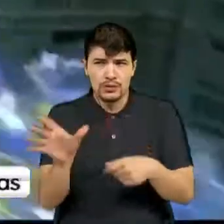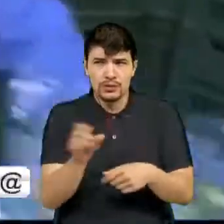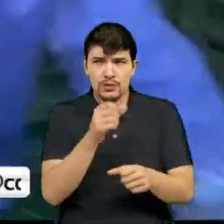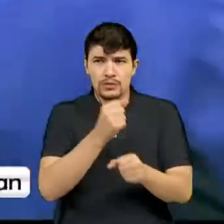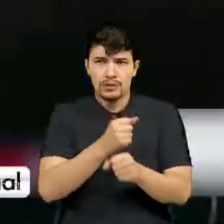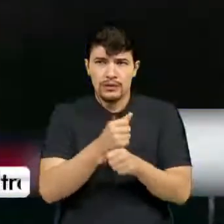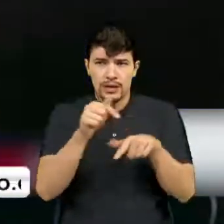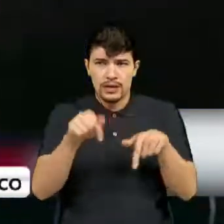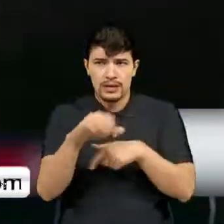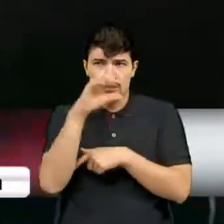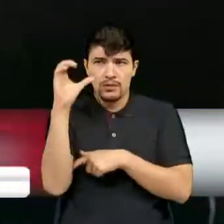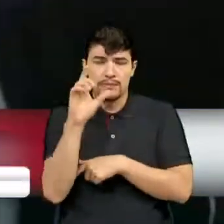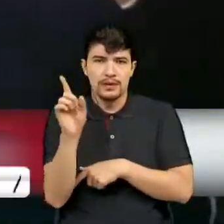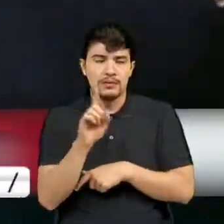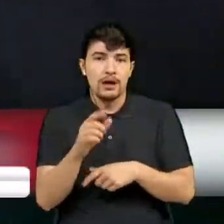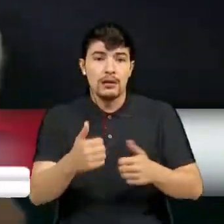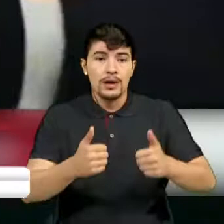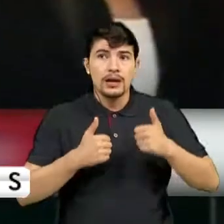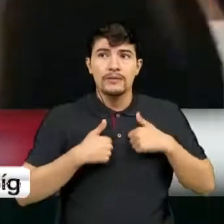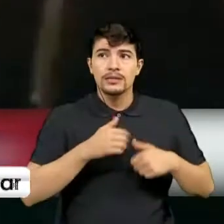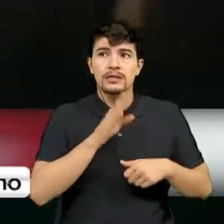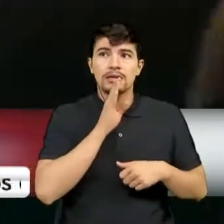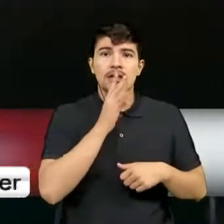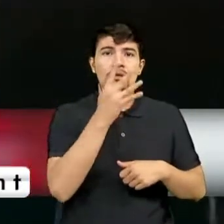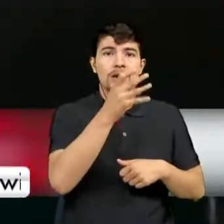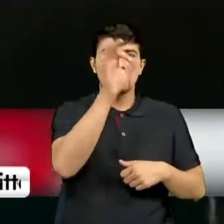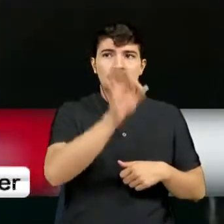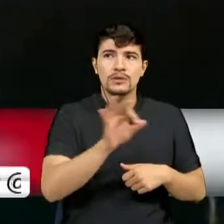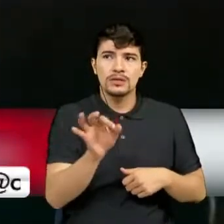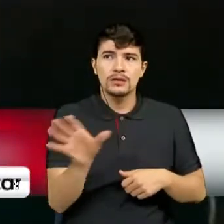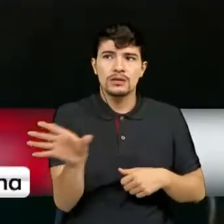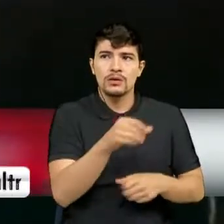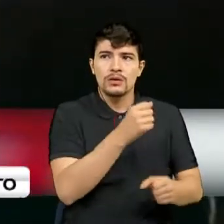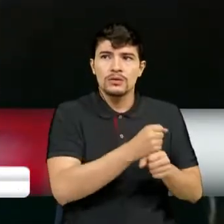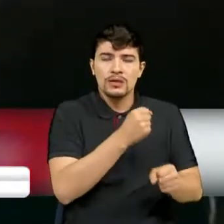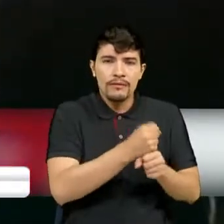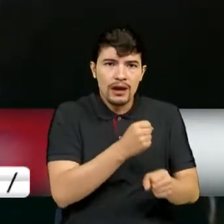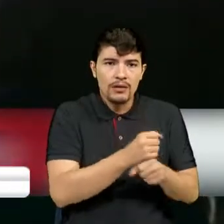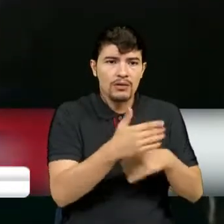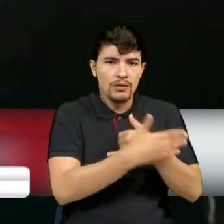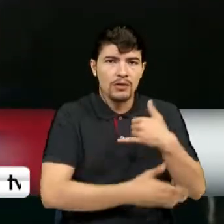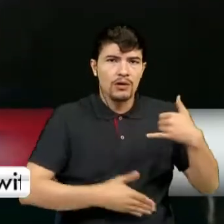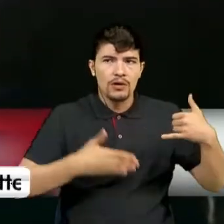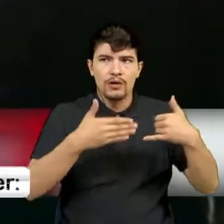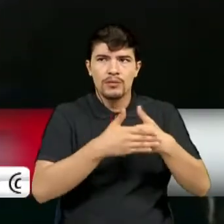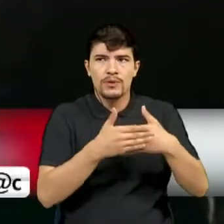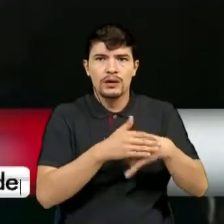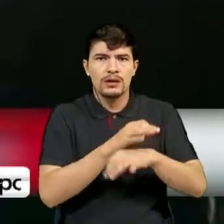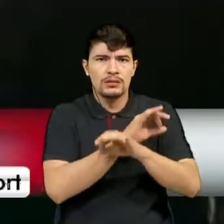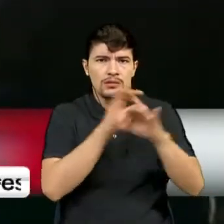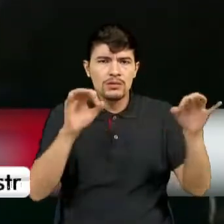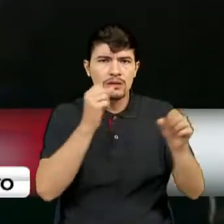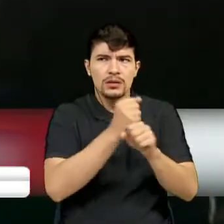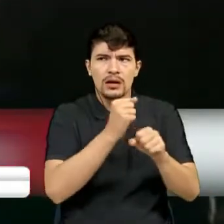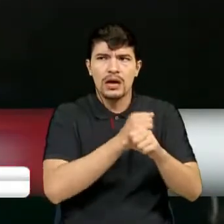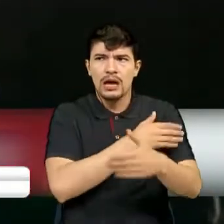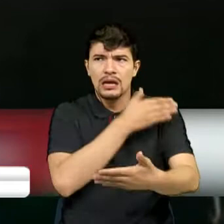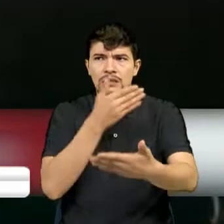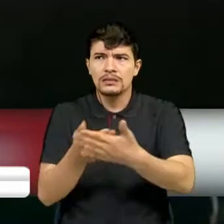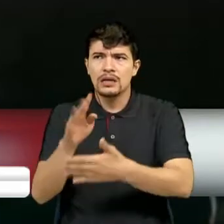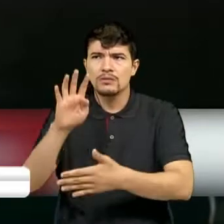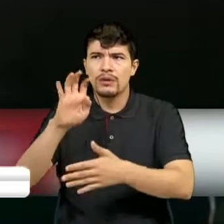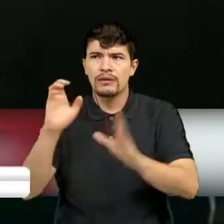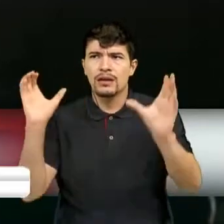del país. Solamente va a beneficiar al 4% de la masa de trabajadores. O sea, nunca un trabajador en una jornada ordinaria va a llegar hasta las 9 de la